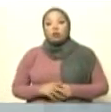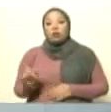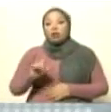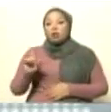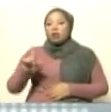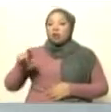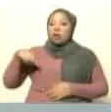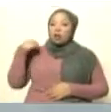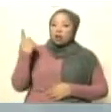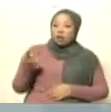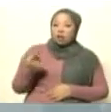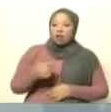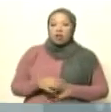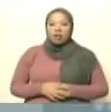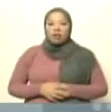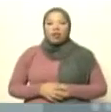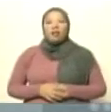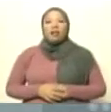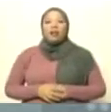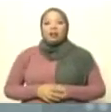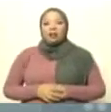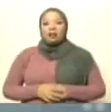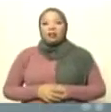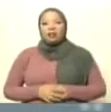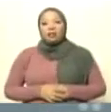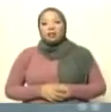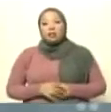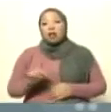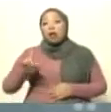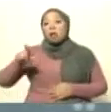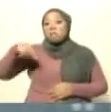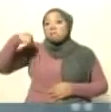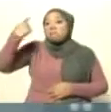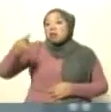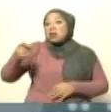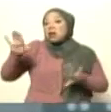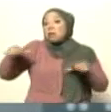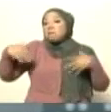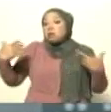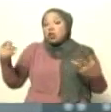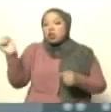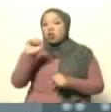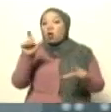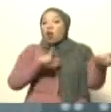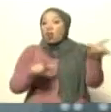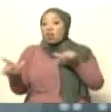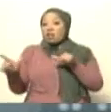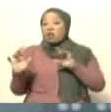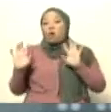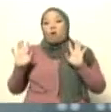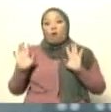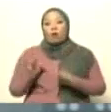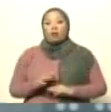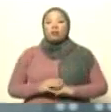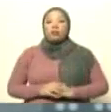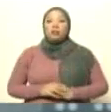mañana, porque ya es de noche. Le dije, no, es ya que lo van a traer. Eso está grabado. Y